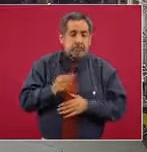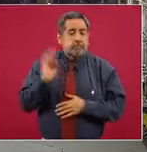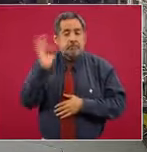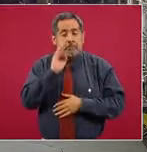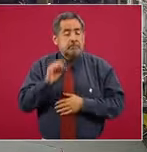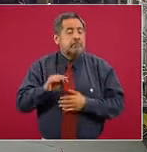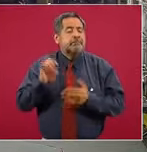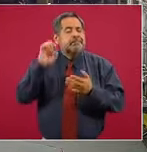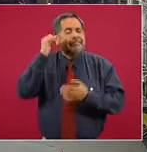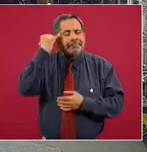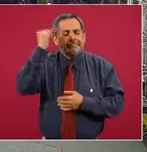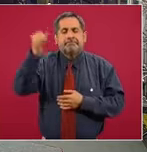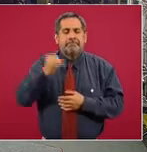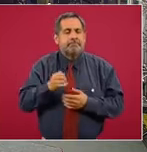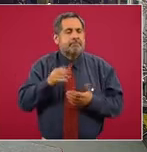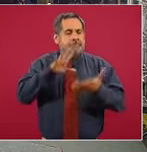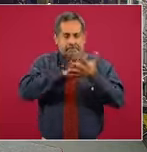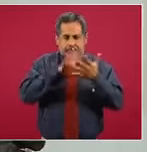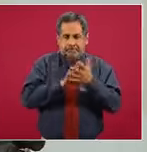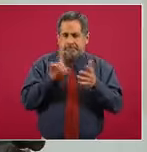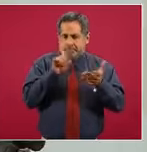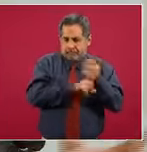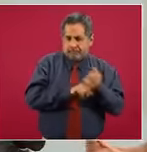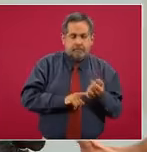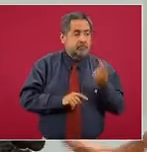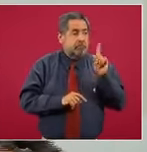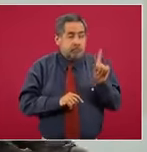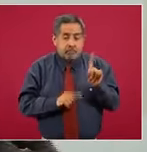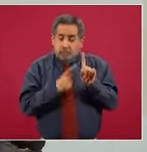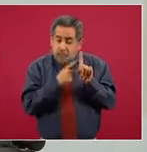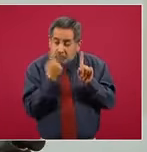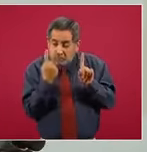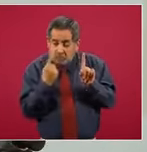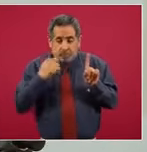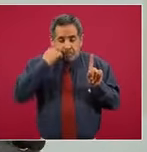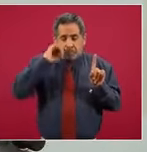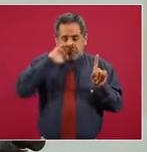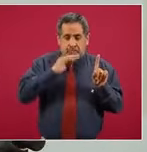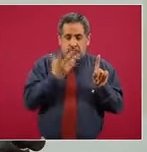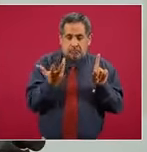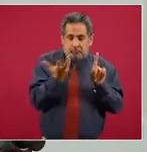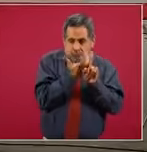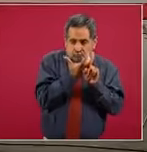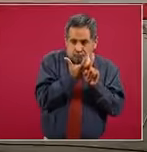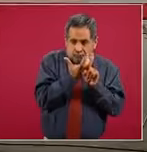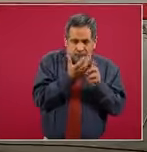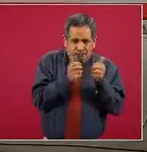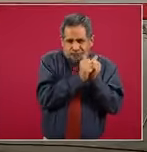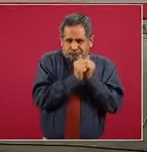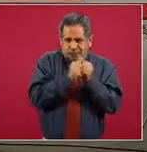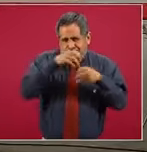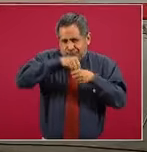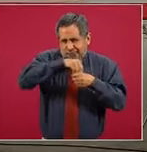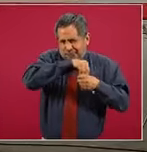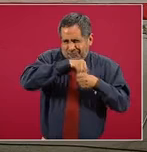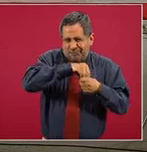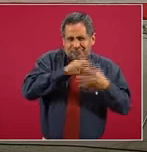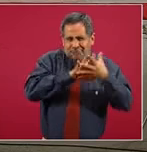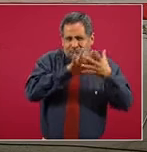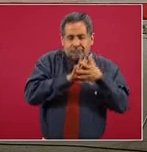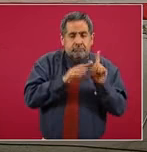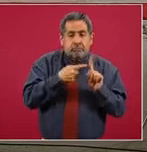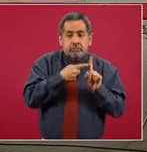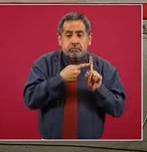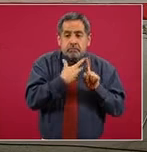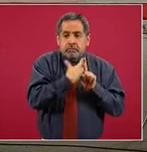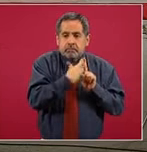una persona con sintomatología, ¿sí?, y entonces la agrupamos con otras personas que no tienen